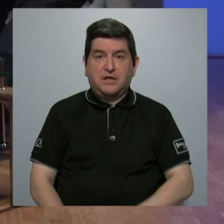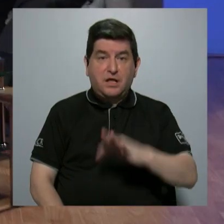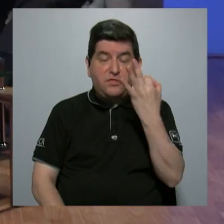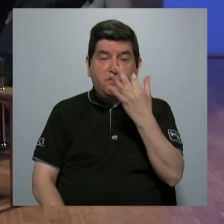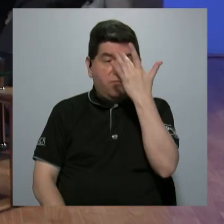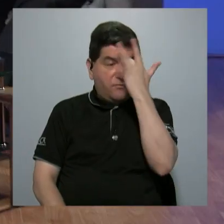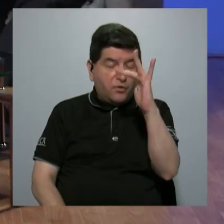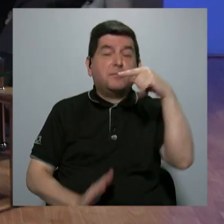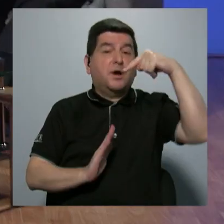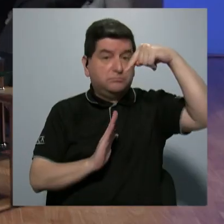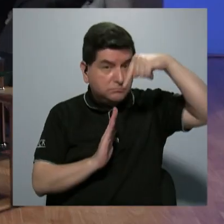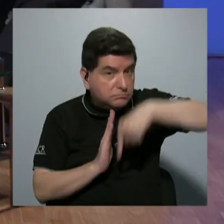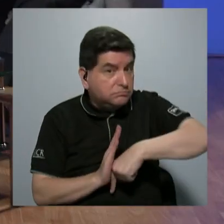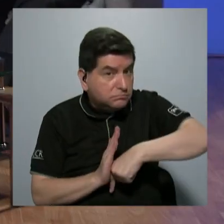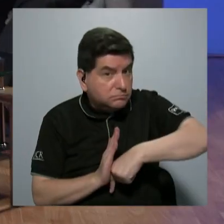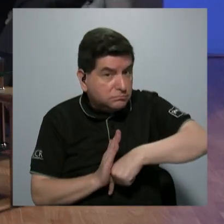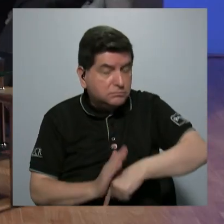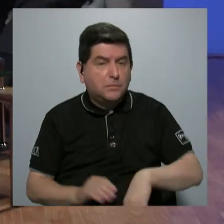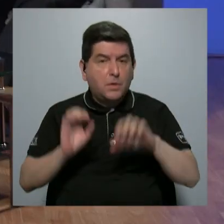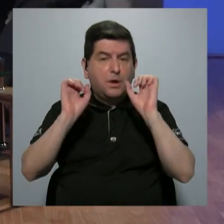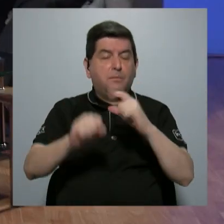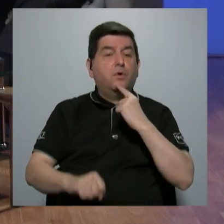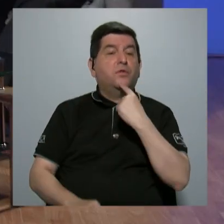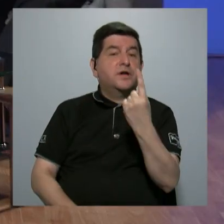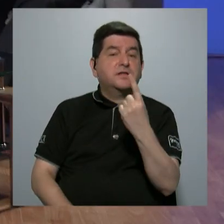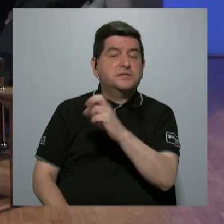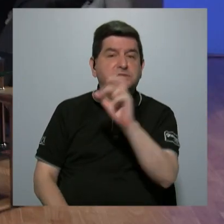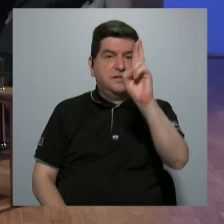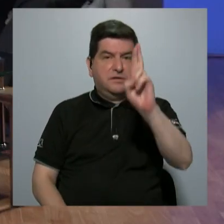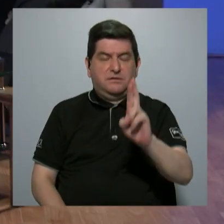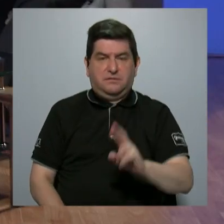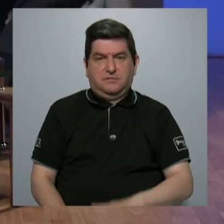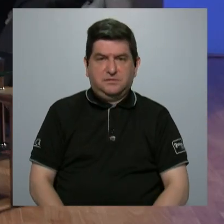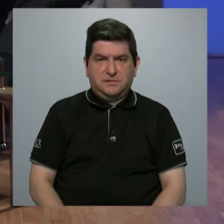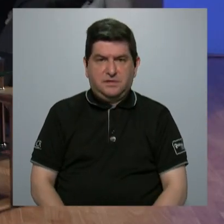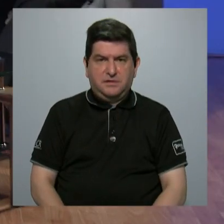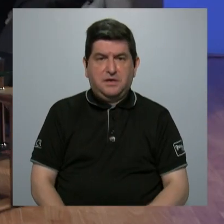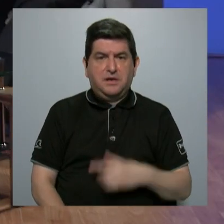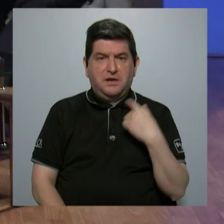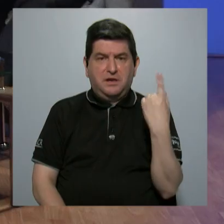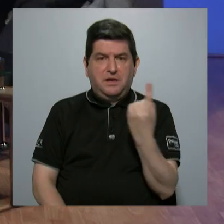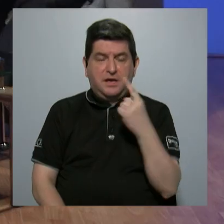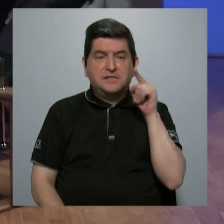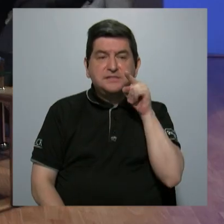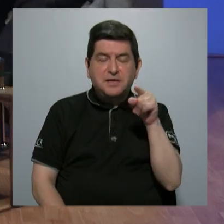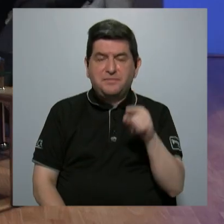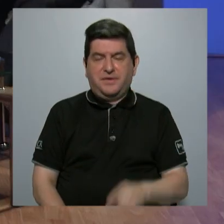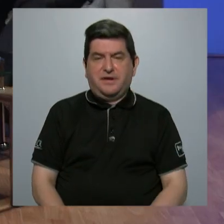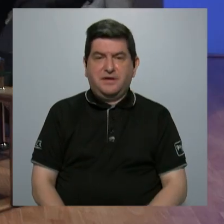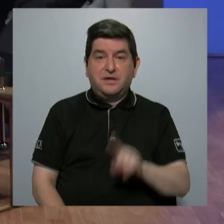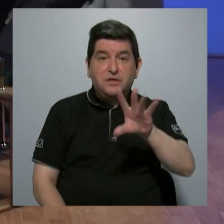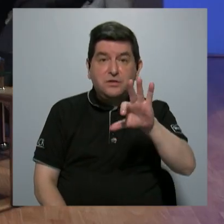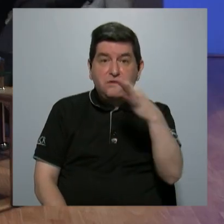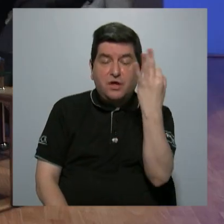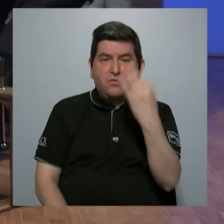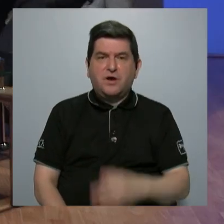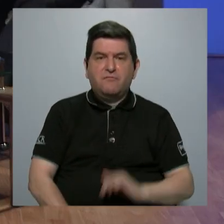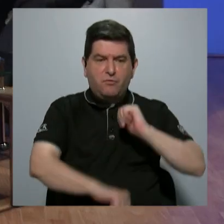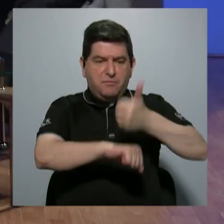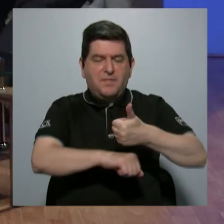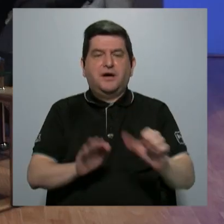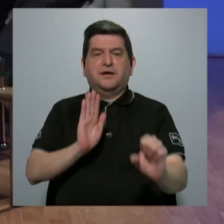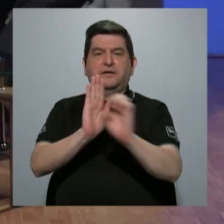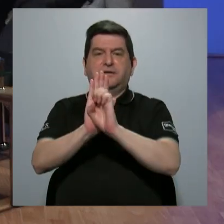Intelectualmente profundas para decir y decirle a Costa Rica que siempre vamos a estar ahí, de alguna manera sentando el